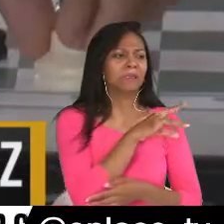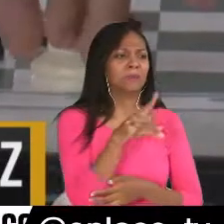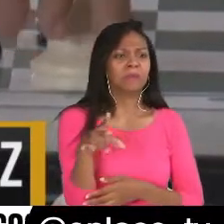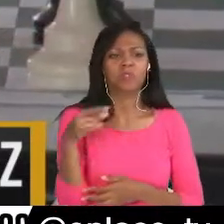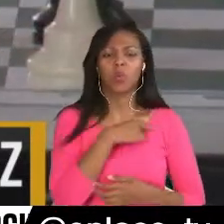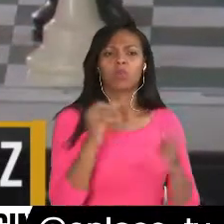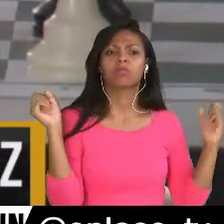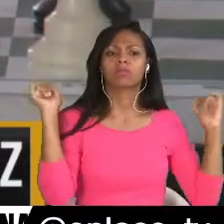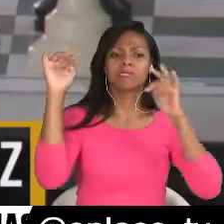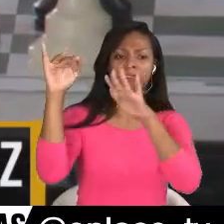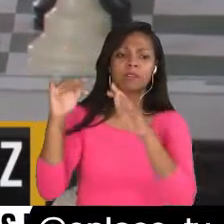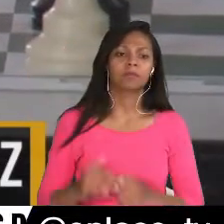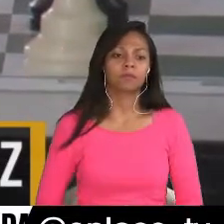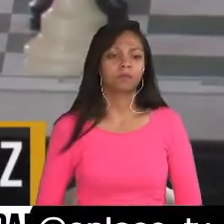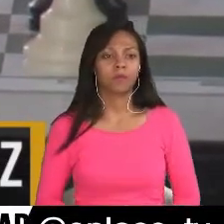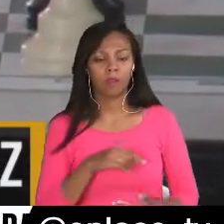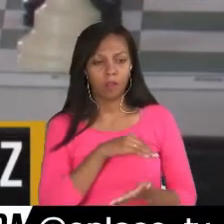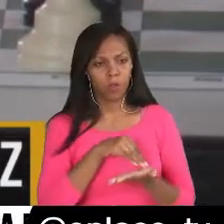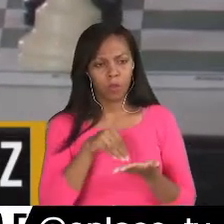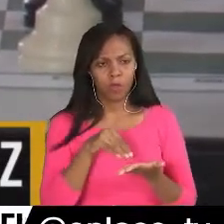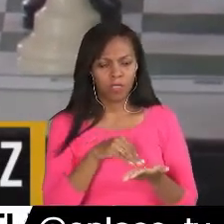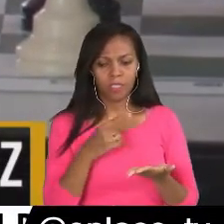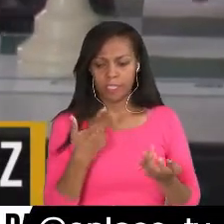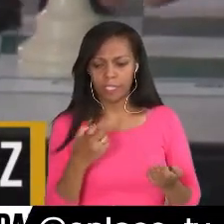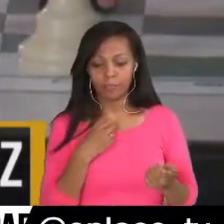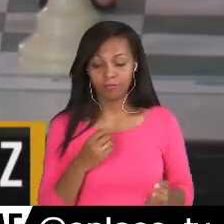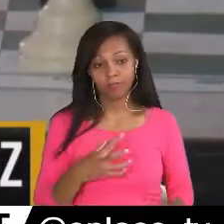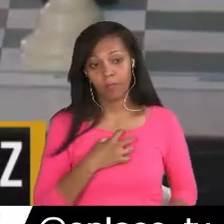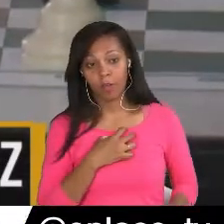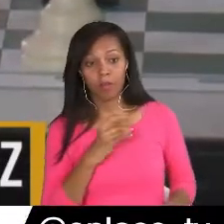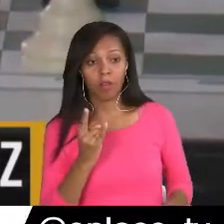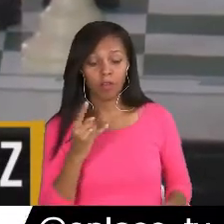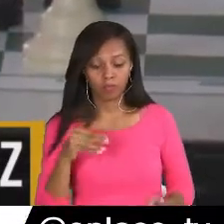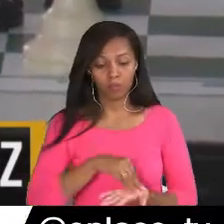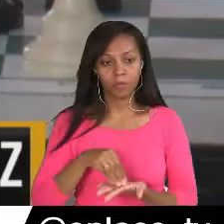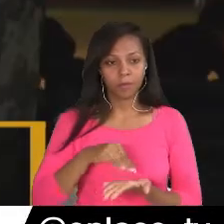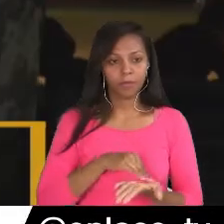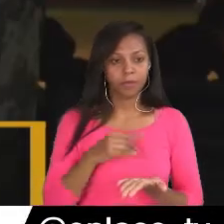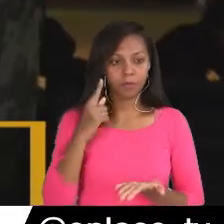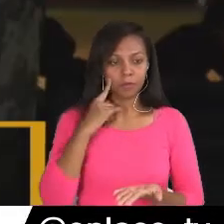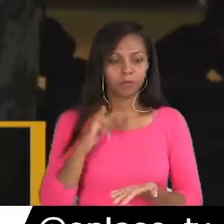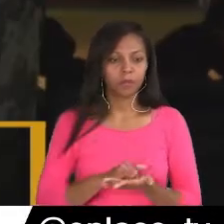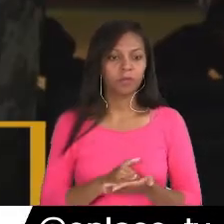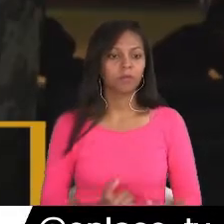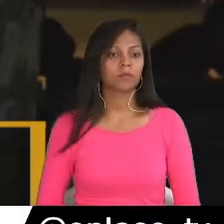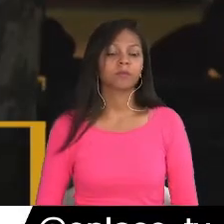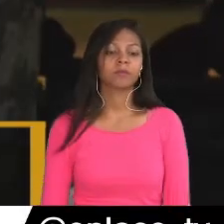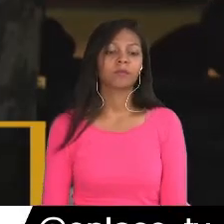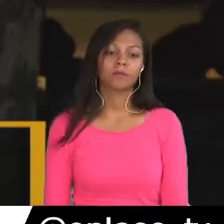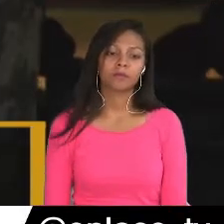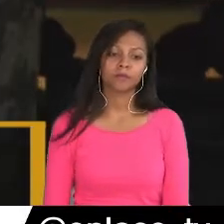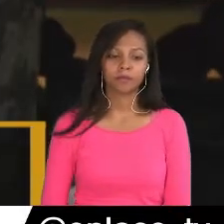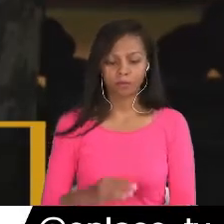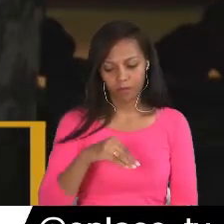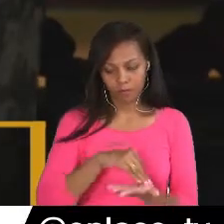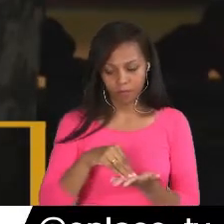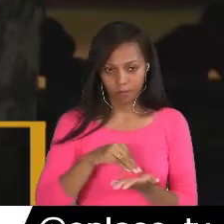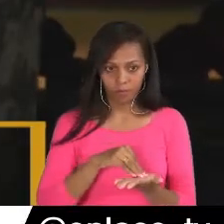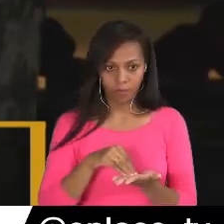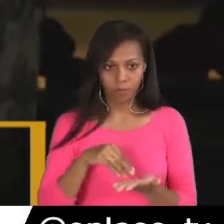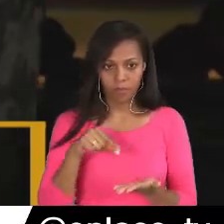Estos competidores esperan traer un logro para el puerto petrolero en esta disciplina. Primero, porque el ajedrecista barranqueño